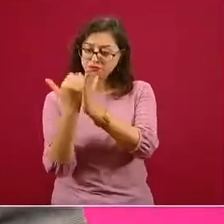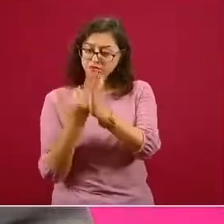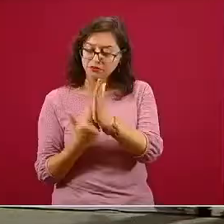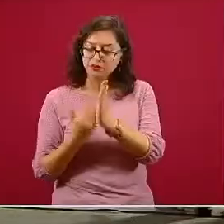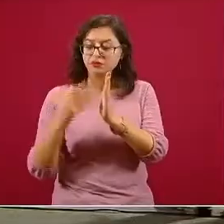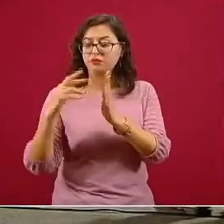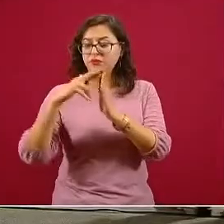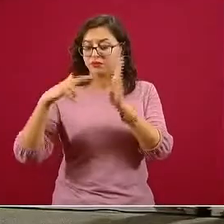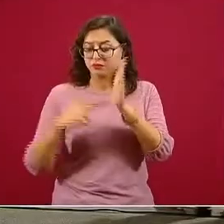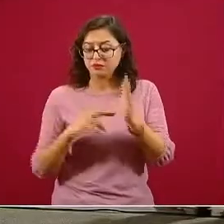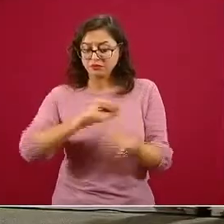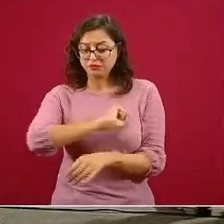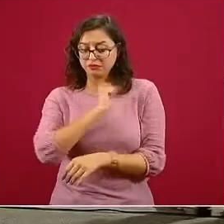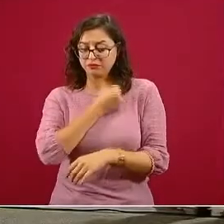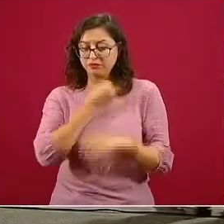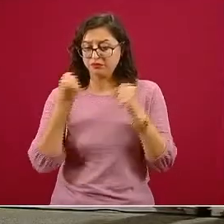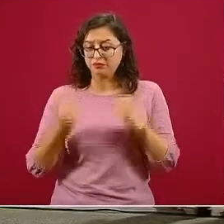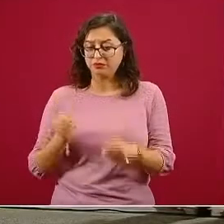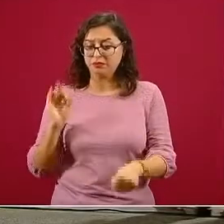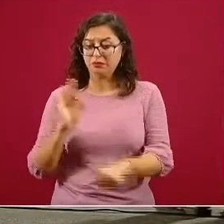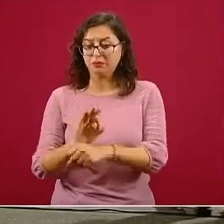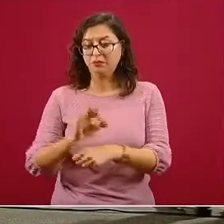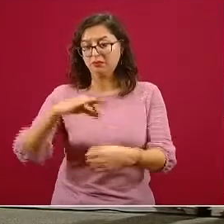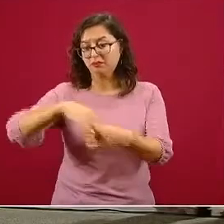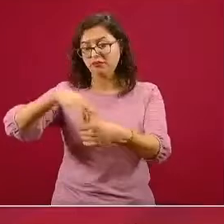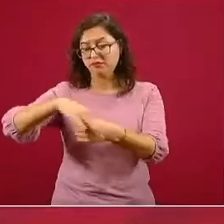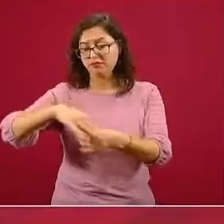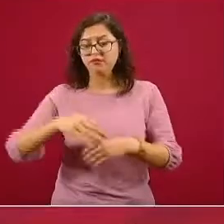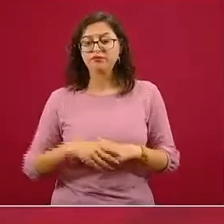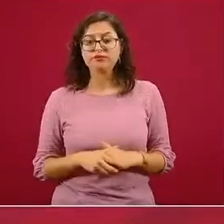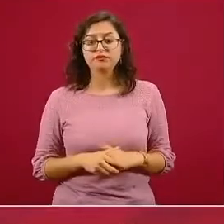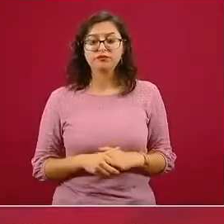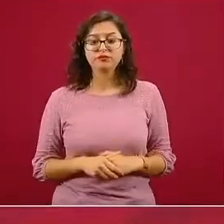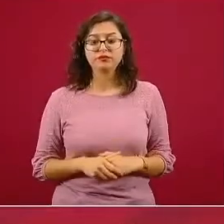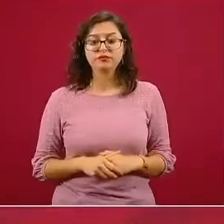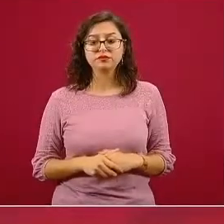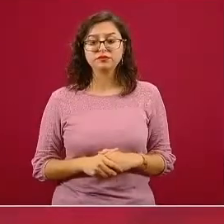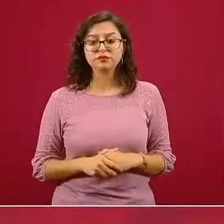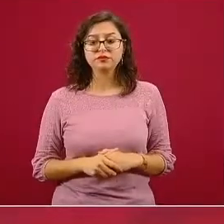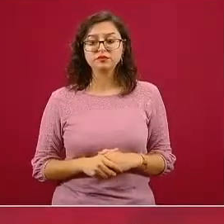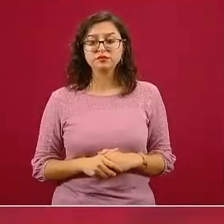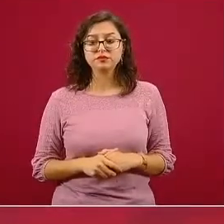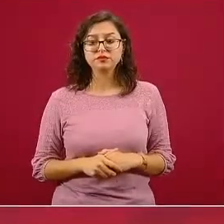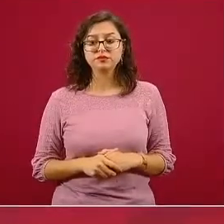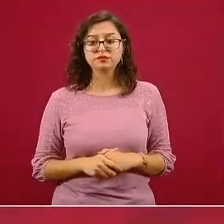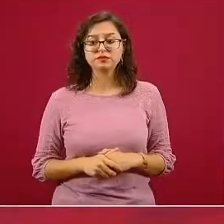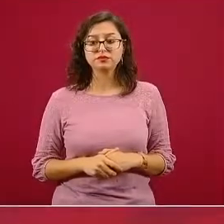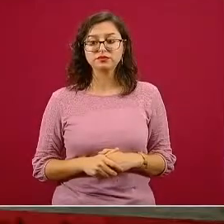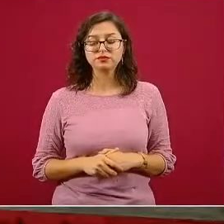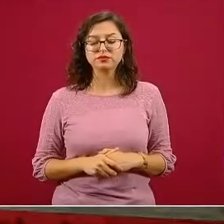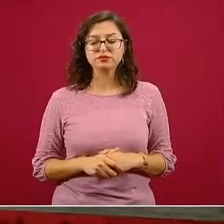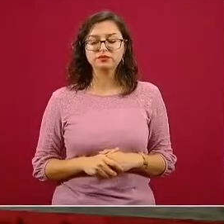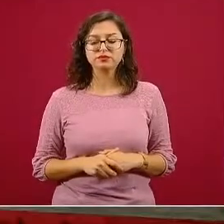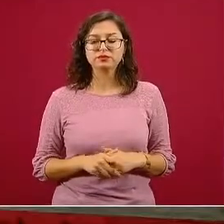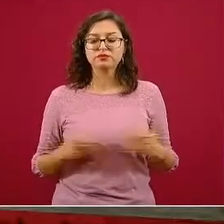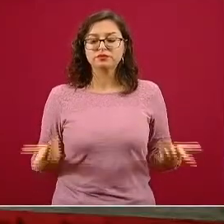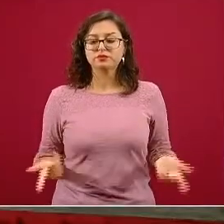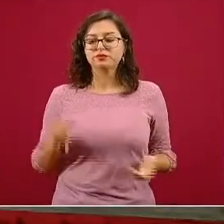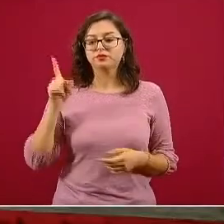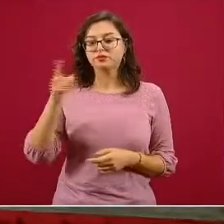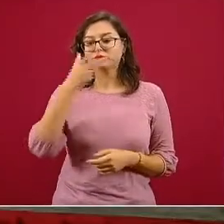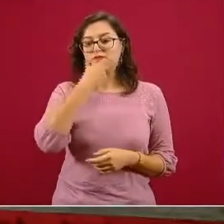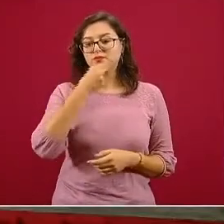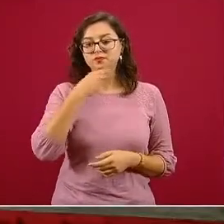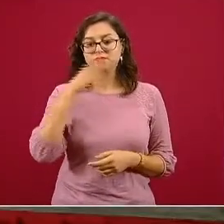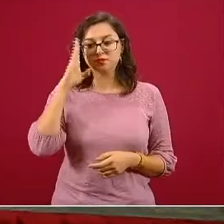sanitaria específicamente orientados a la actividad electoral. En su momento, el maestro Lorenzo